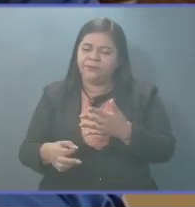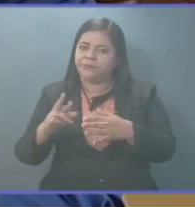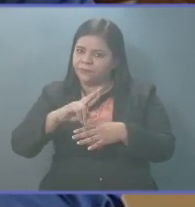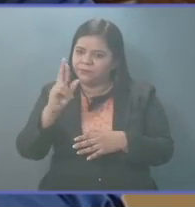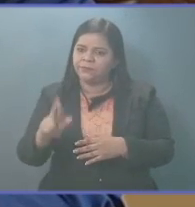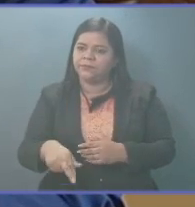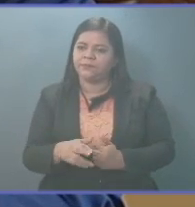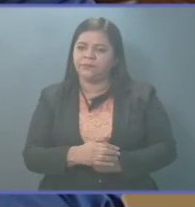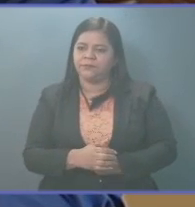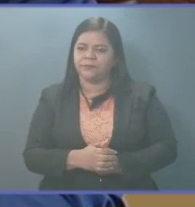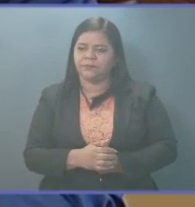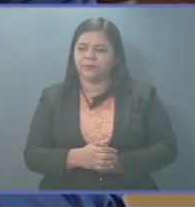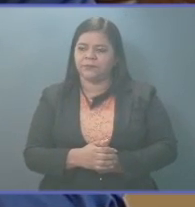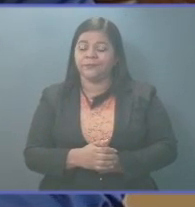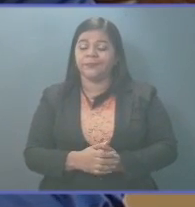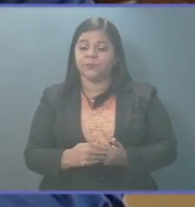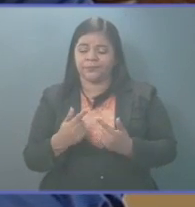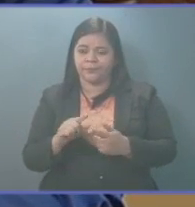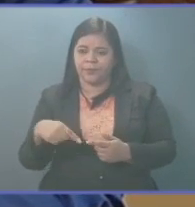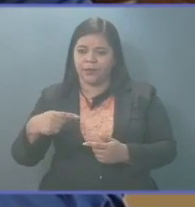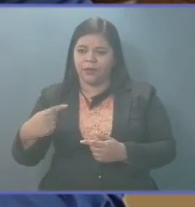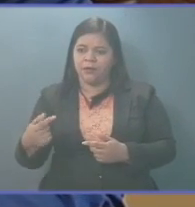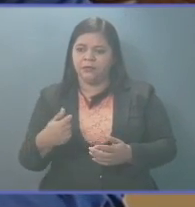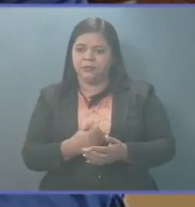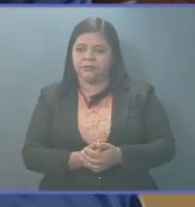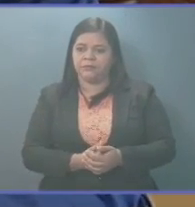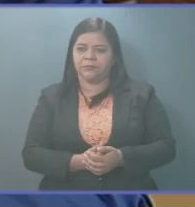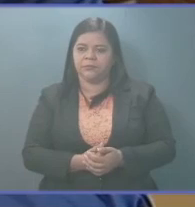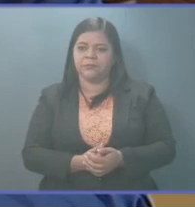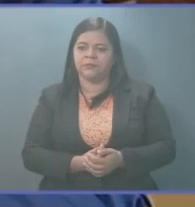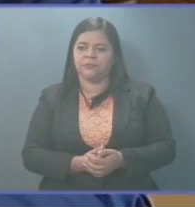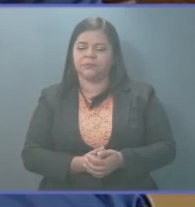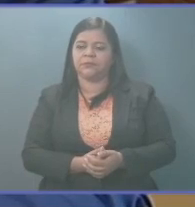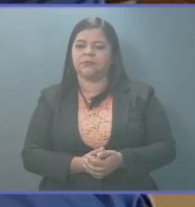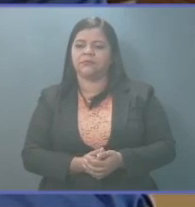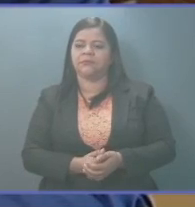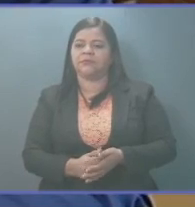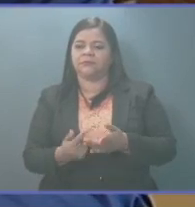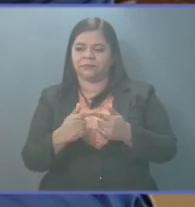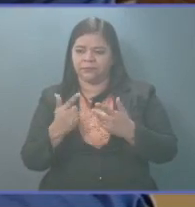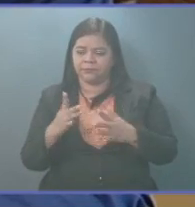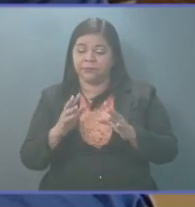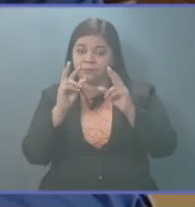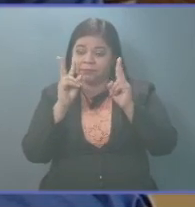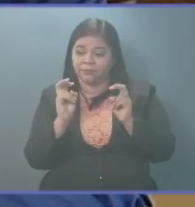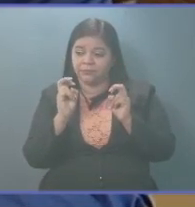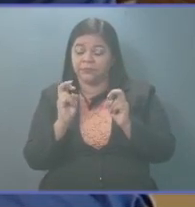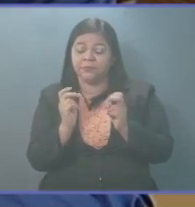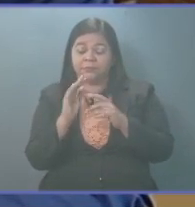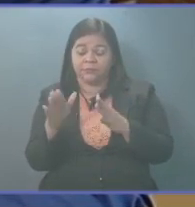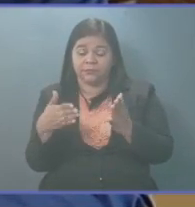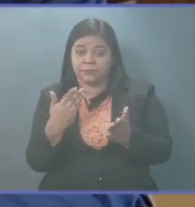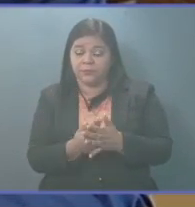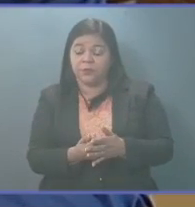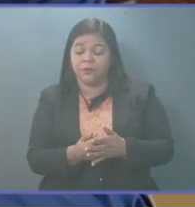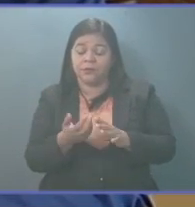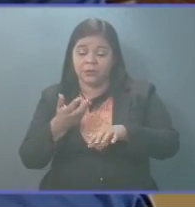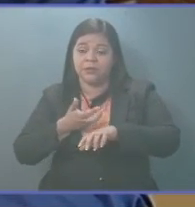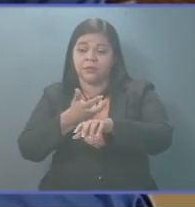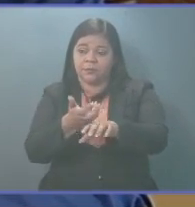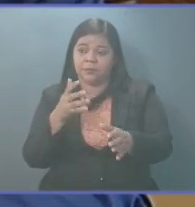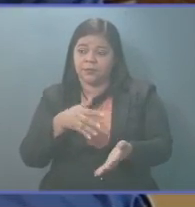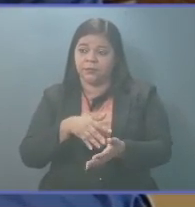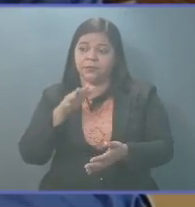realidad. Siempre estamos viendo el tema del subsidio, la inconformidad con el transporte público, pero